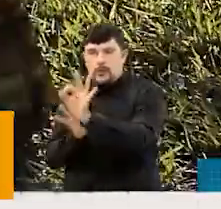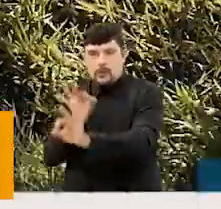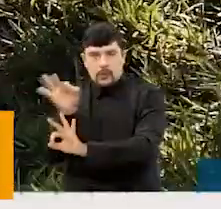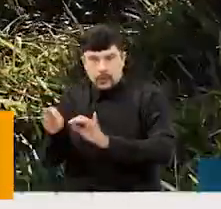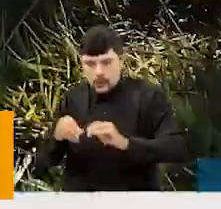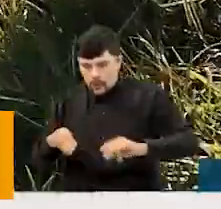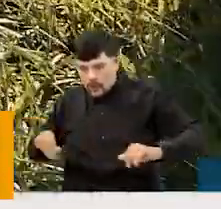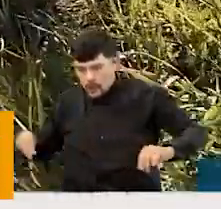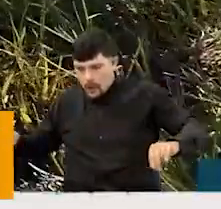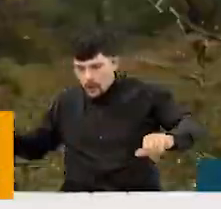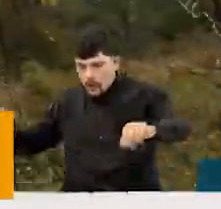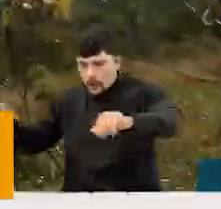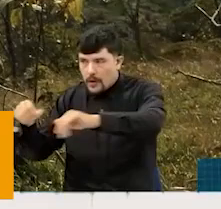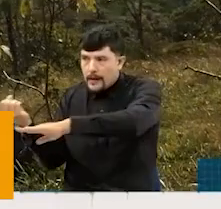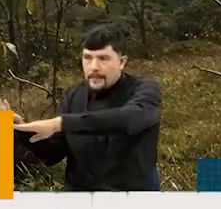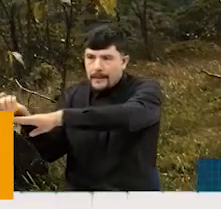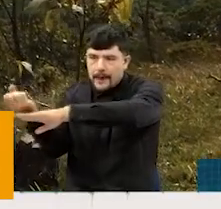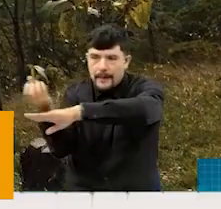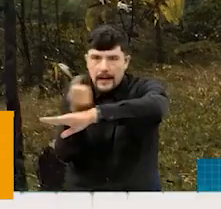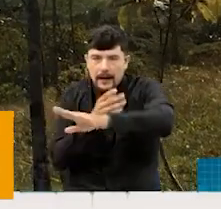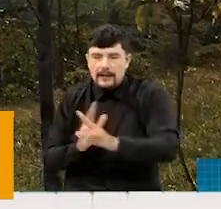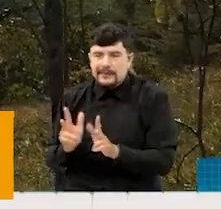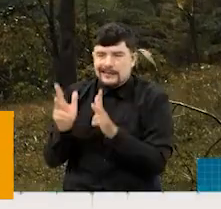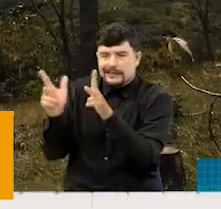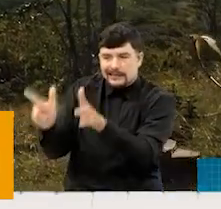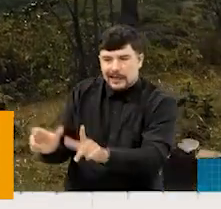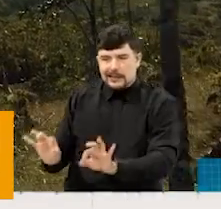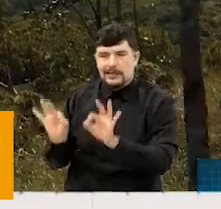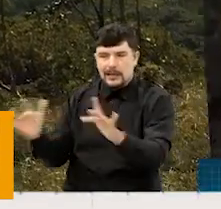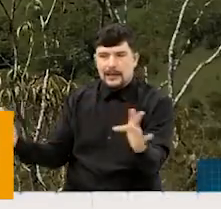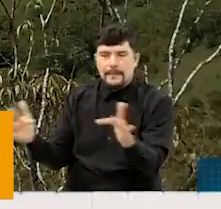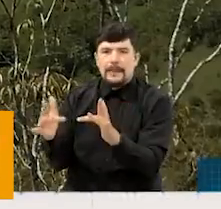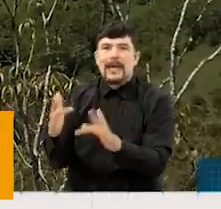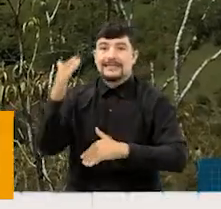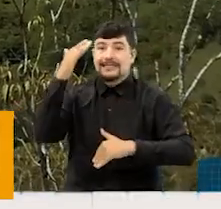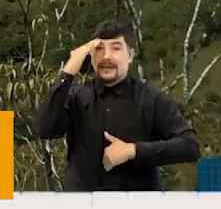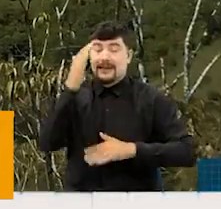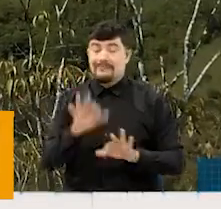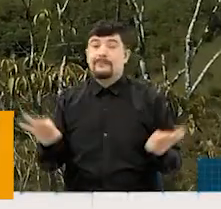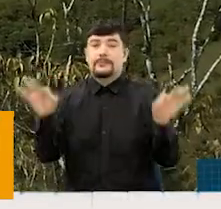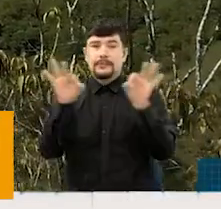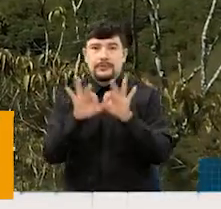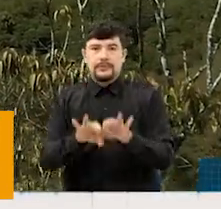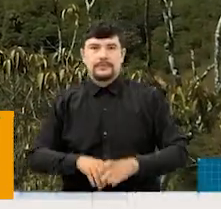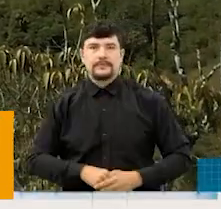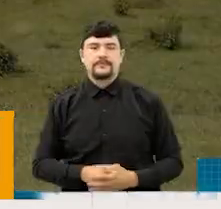orgánicos, utilizándolos para que haya una buena conservación, de dejar el descanso adecuado de los potreros.